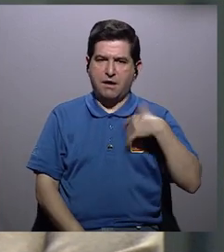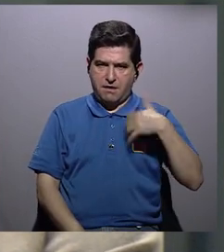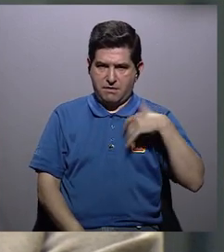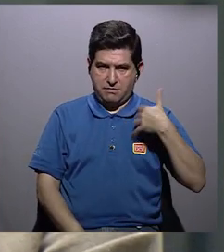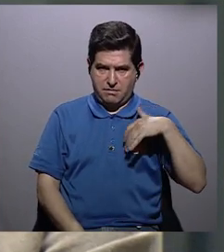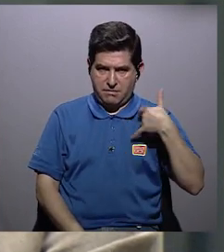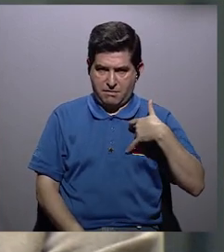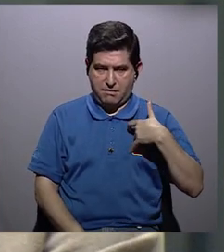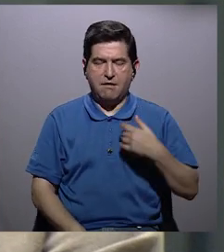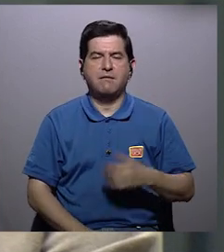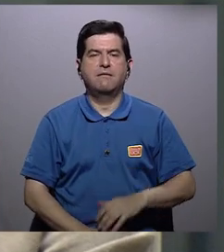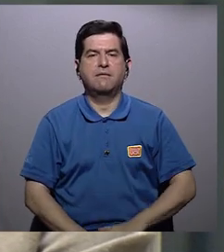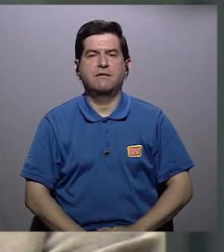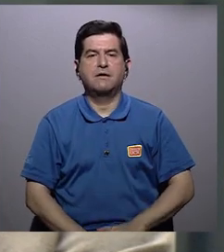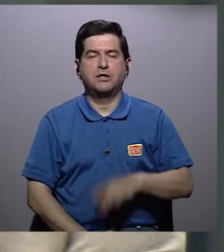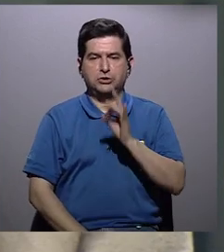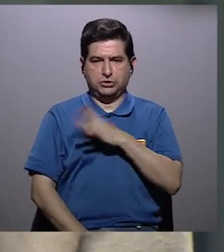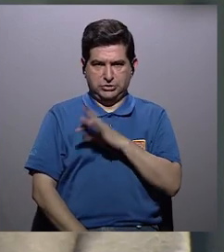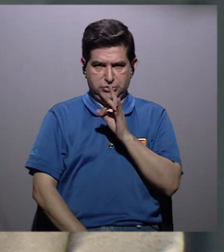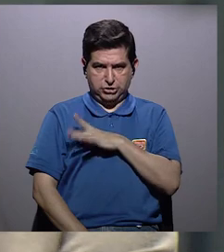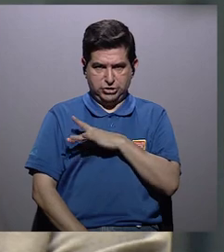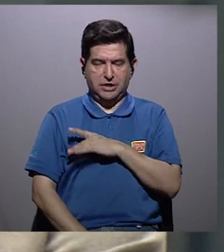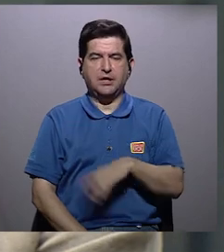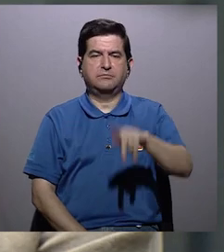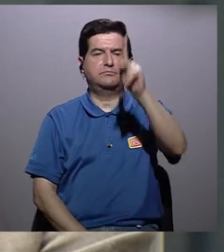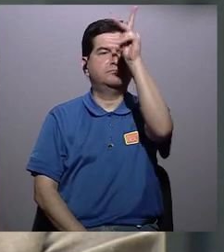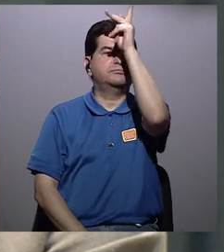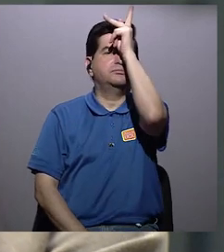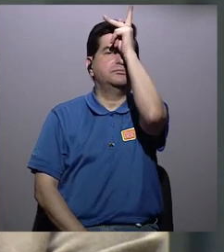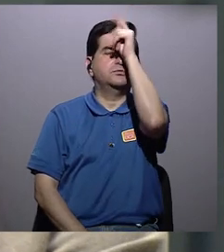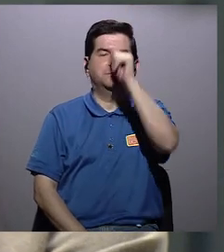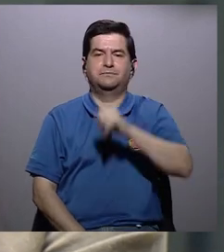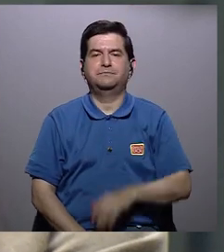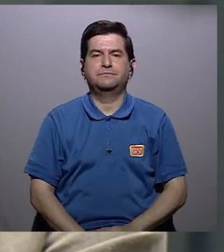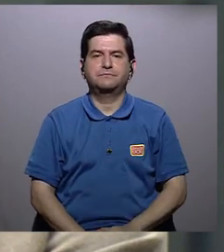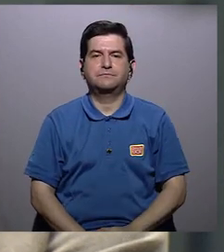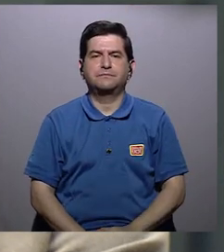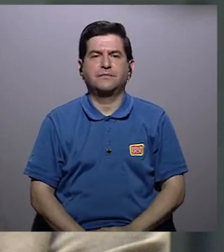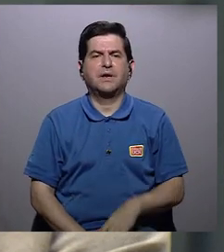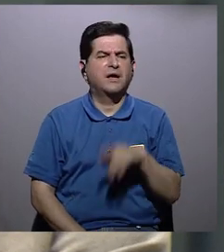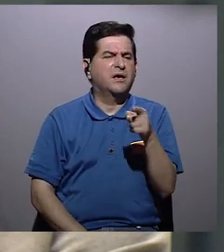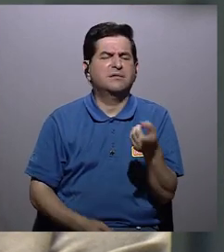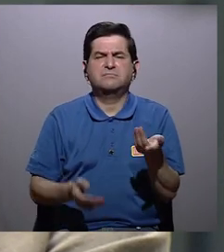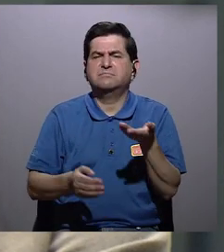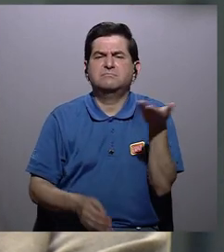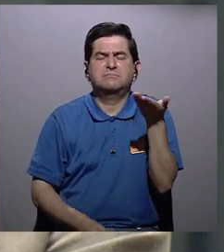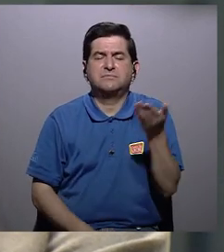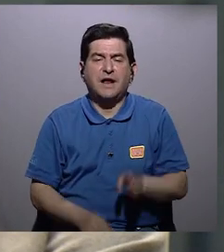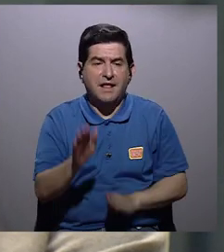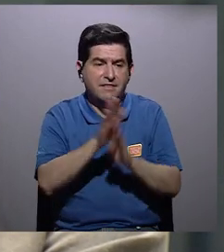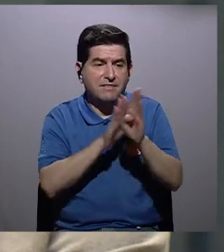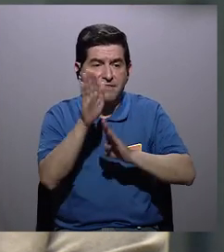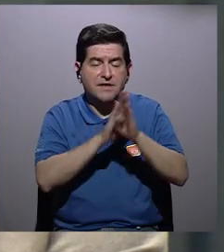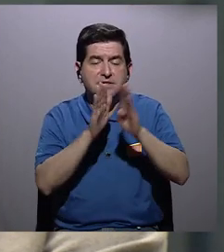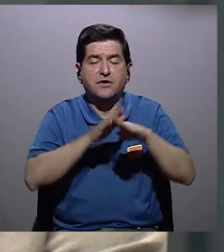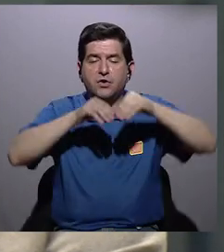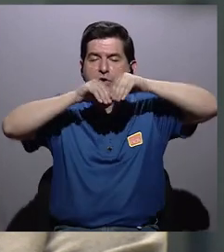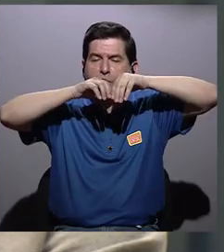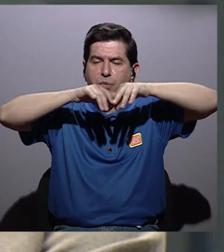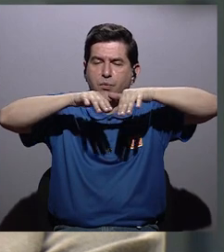Argentina, Chile y Perú, tras del el desarrollo de una